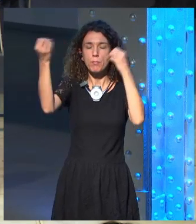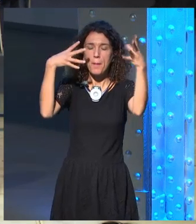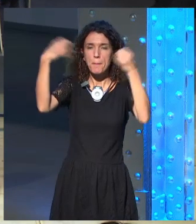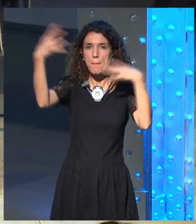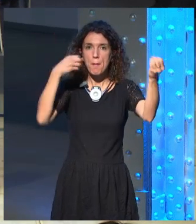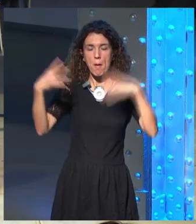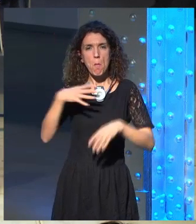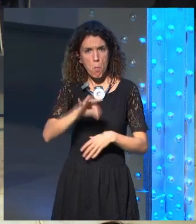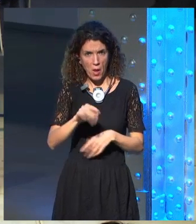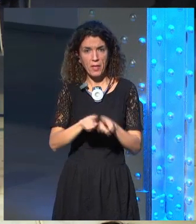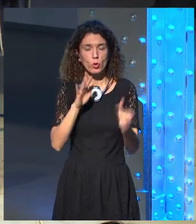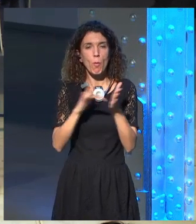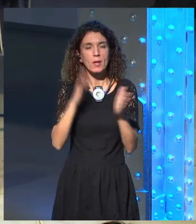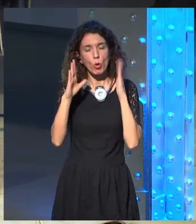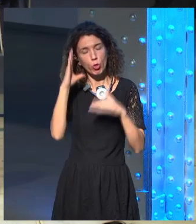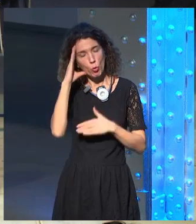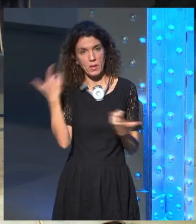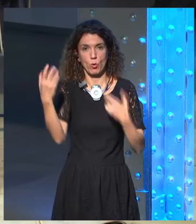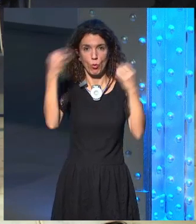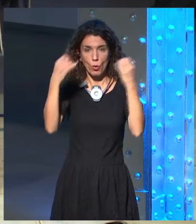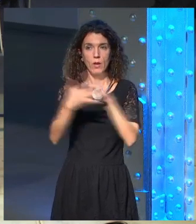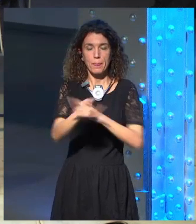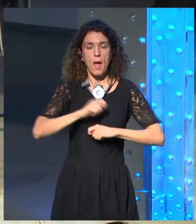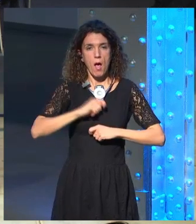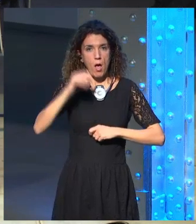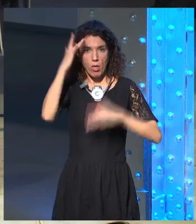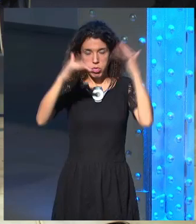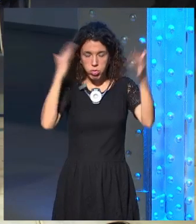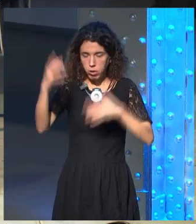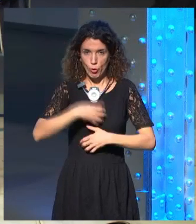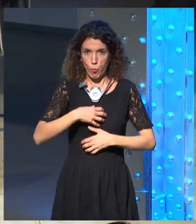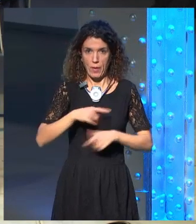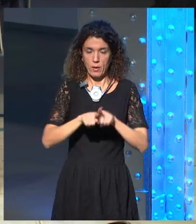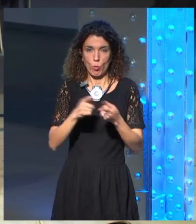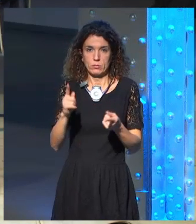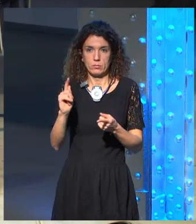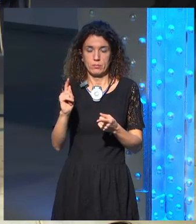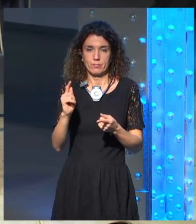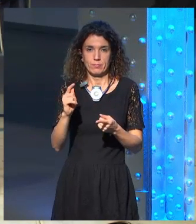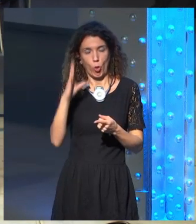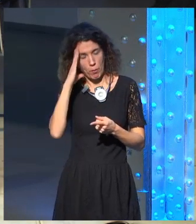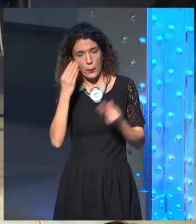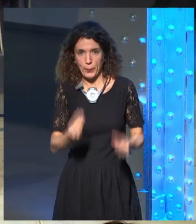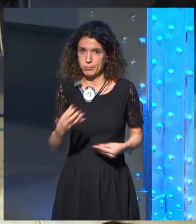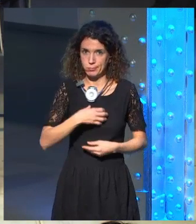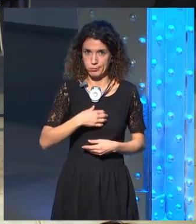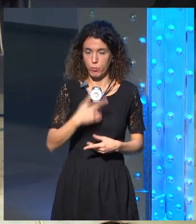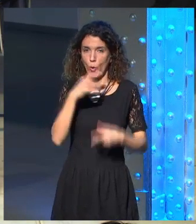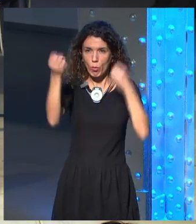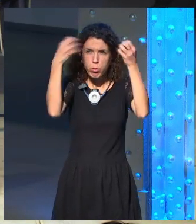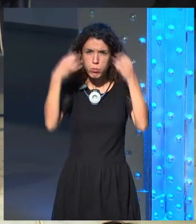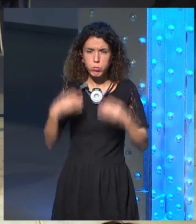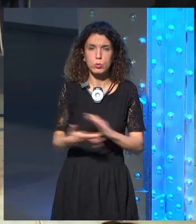visión. Y esto es la verdad, una distracción cuando te vas a dormir. Yo hice el primer vuelo